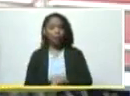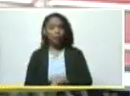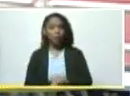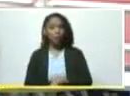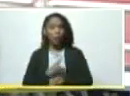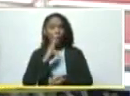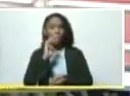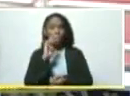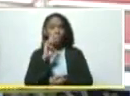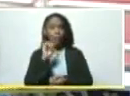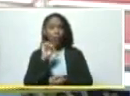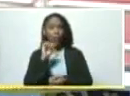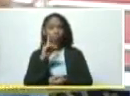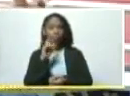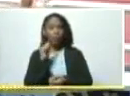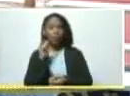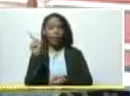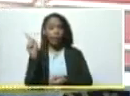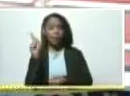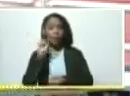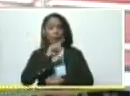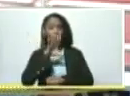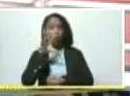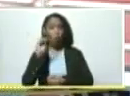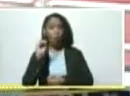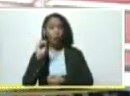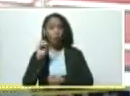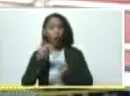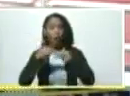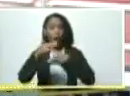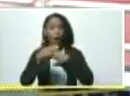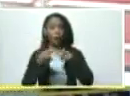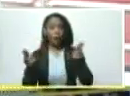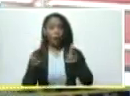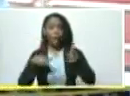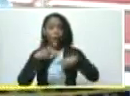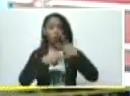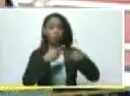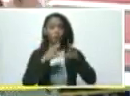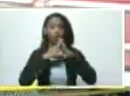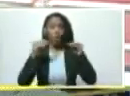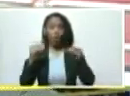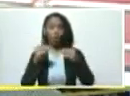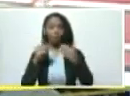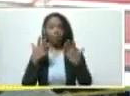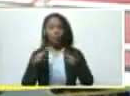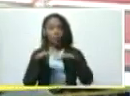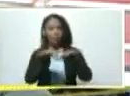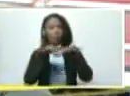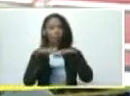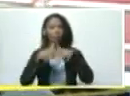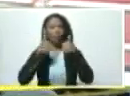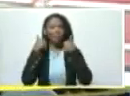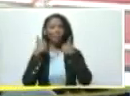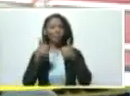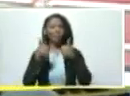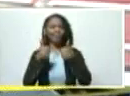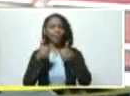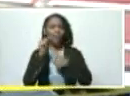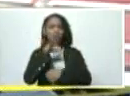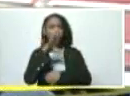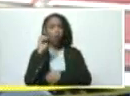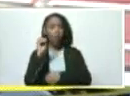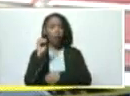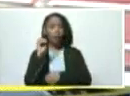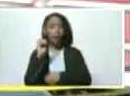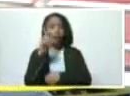Brenda, tienen 150 hectáreas y producen de todo. ¡Qué belleza, chicos! 50 hectáreas,